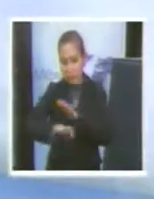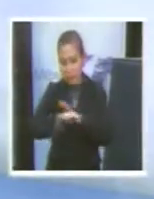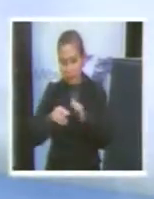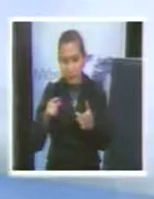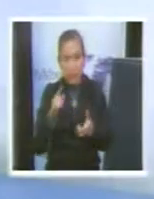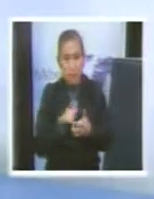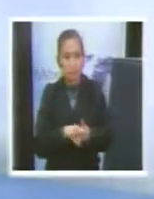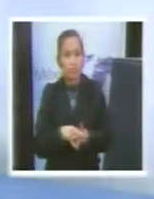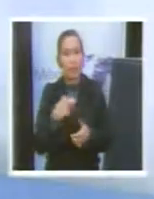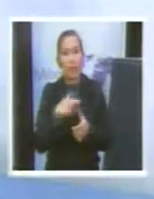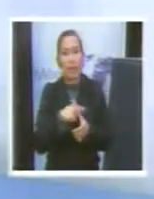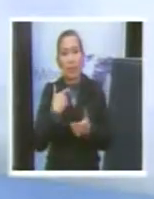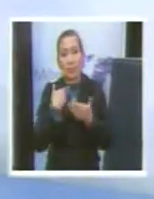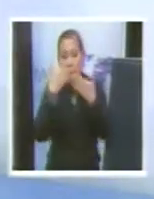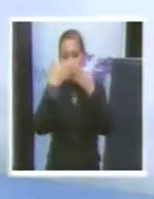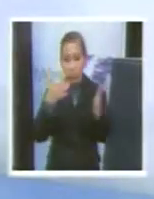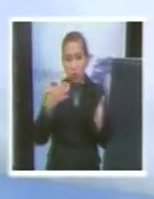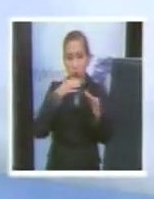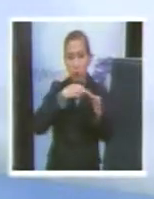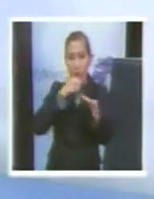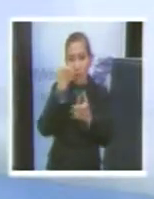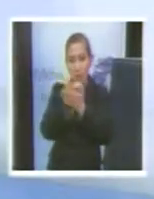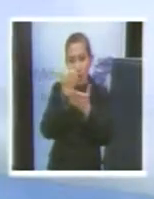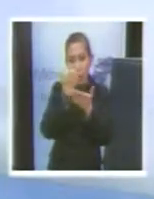fundamentales, de apertura económica